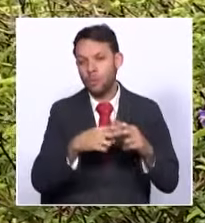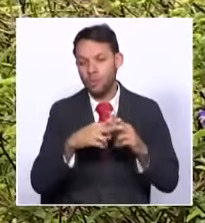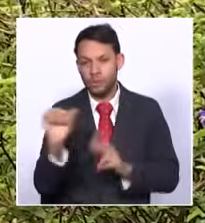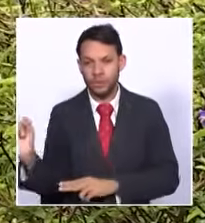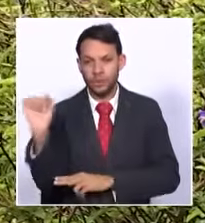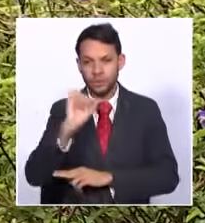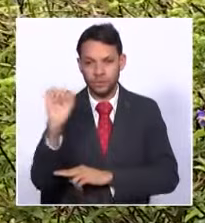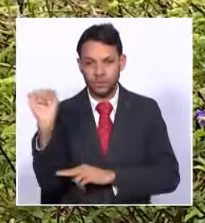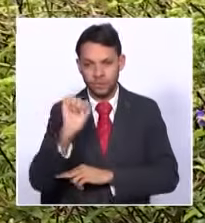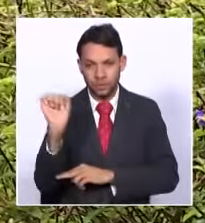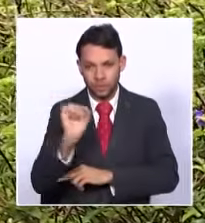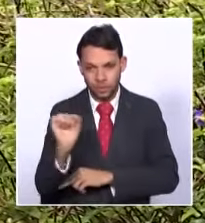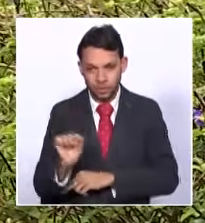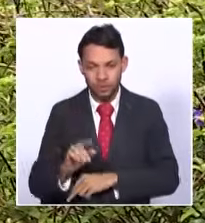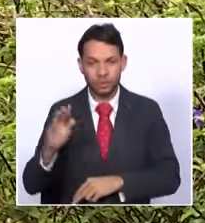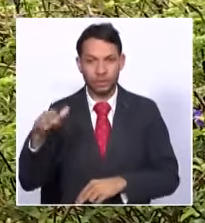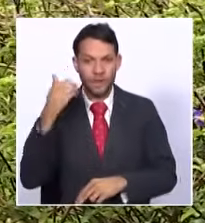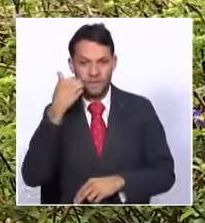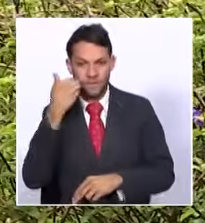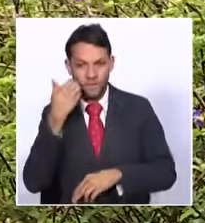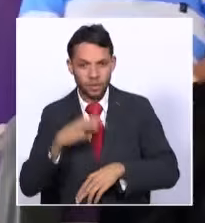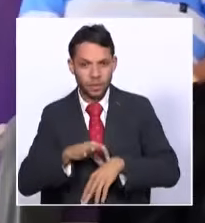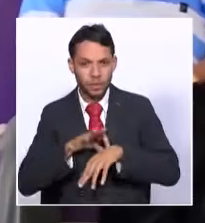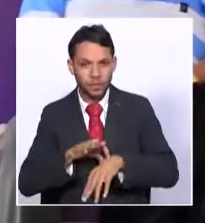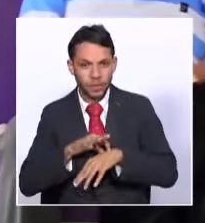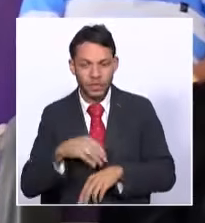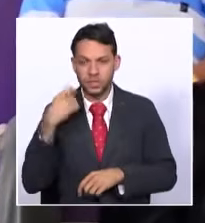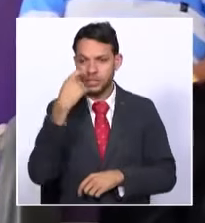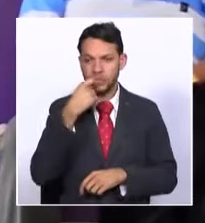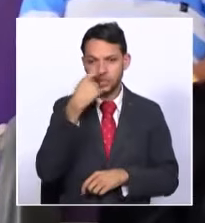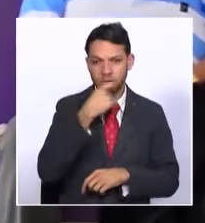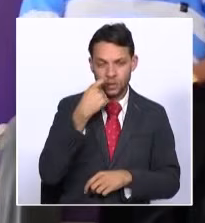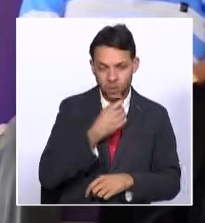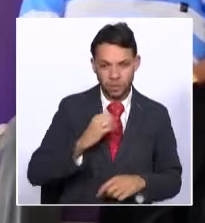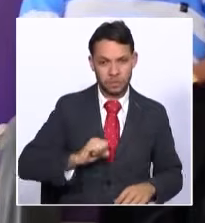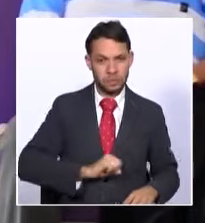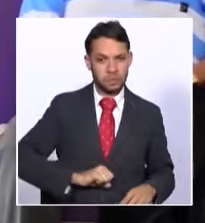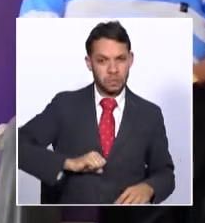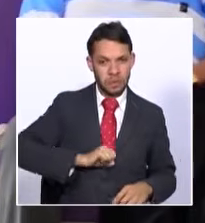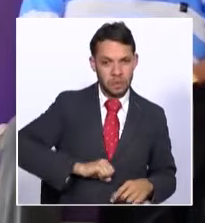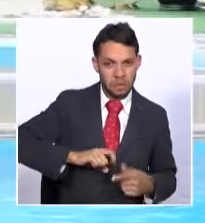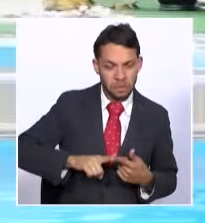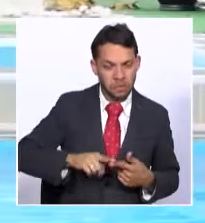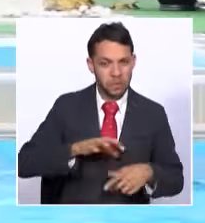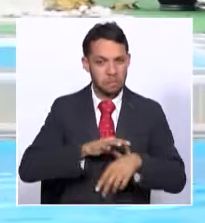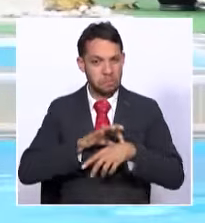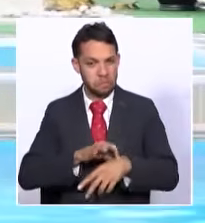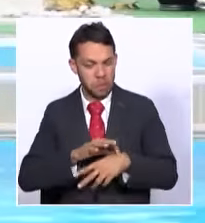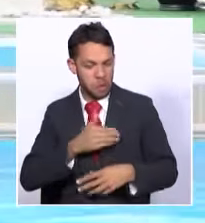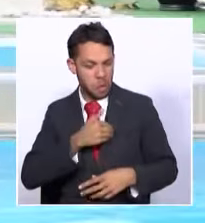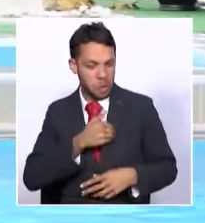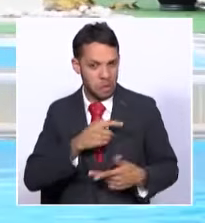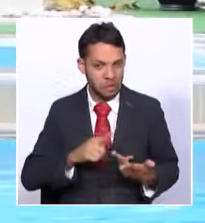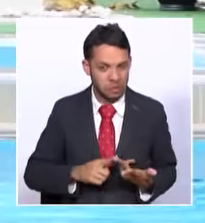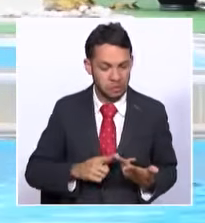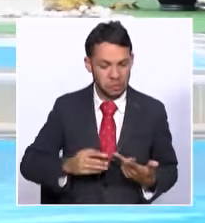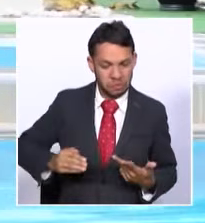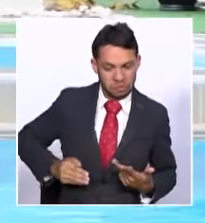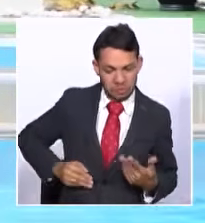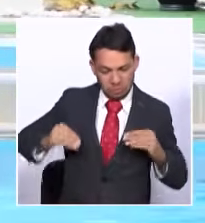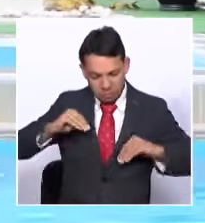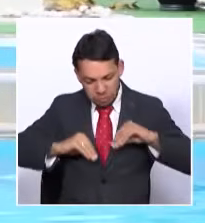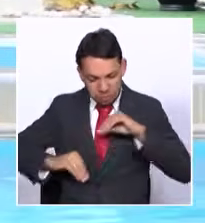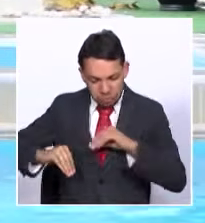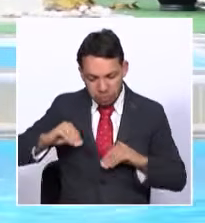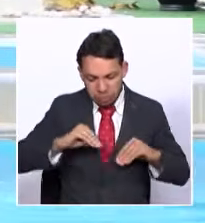con odontólogos, con radiólogos, ginecólogos, internistas, donde le estamos haciendo